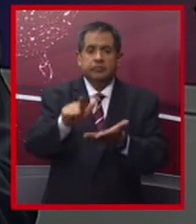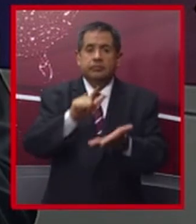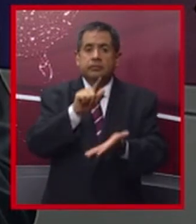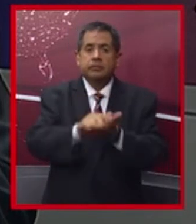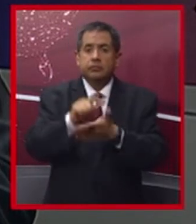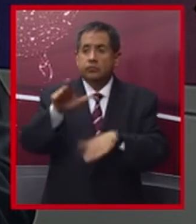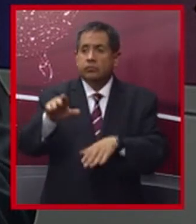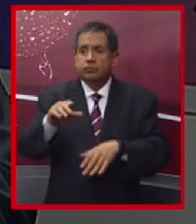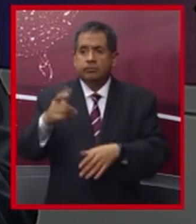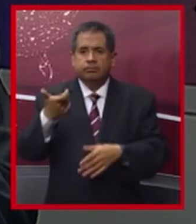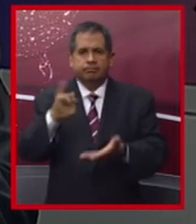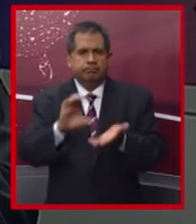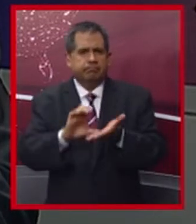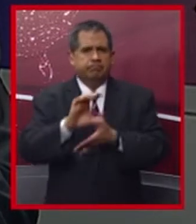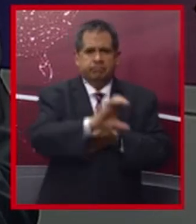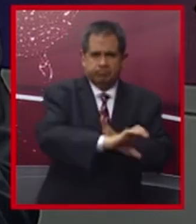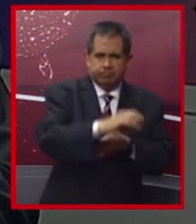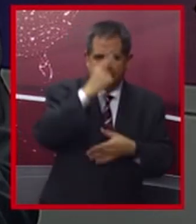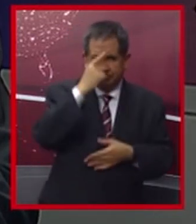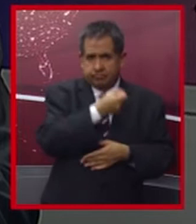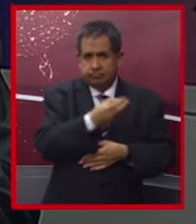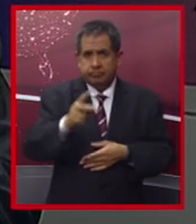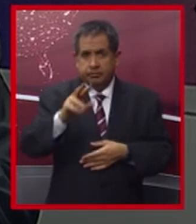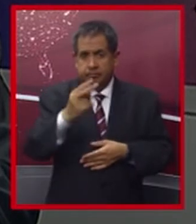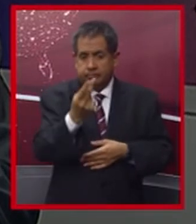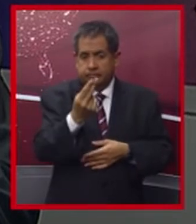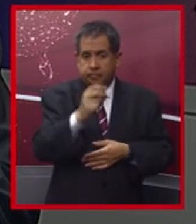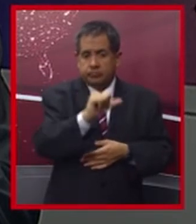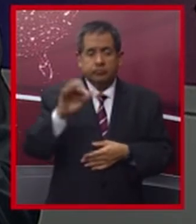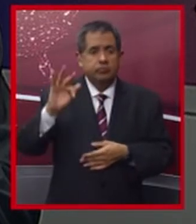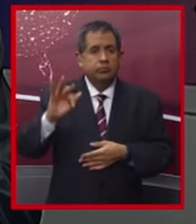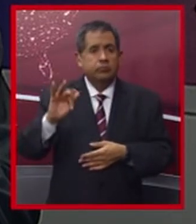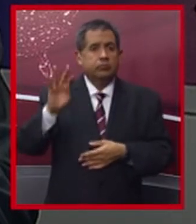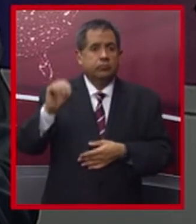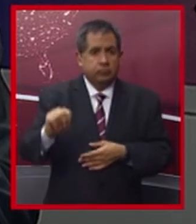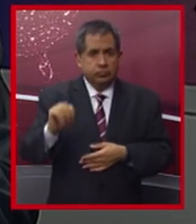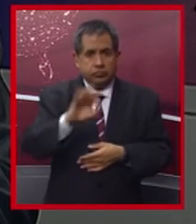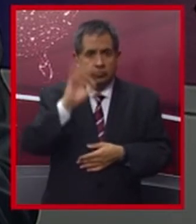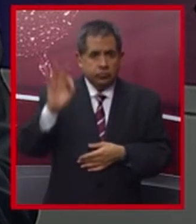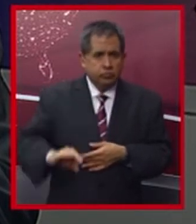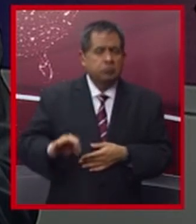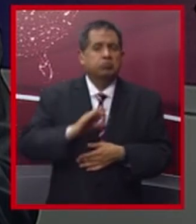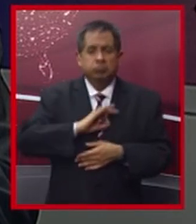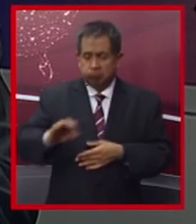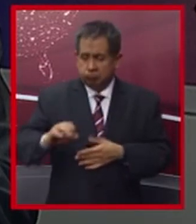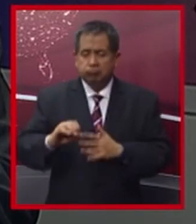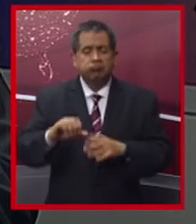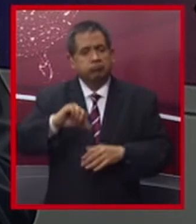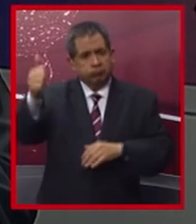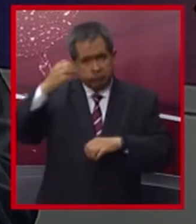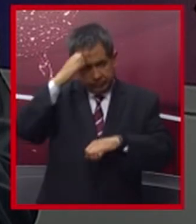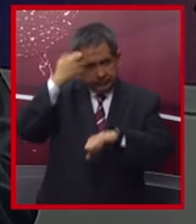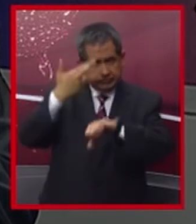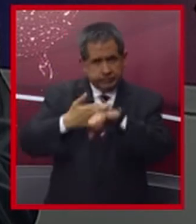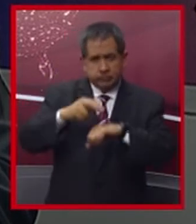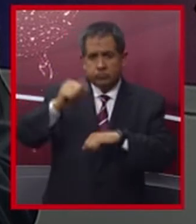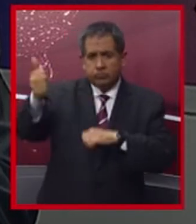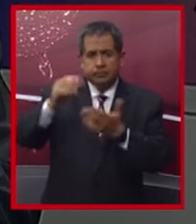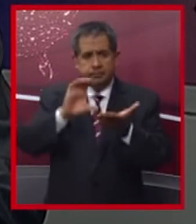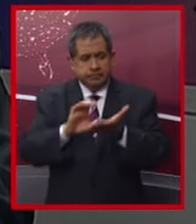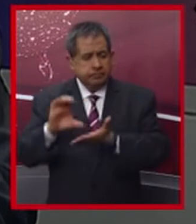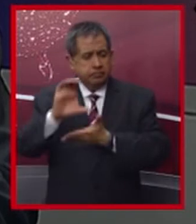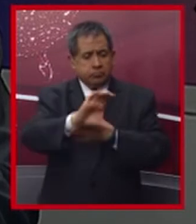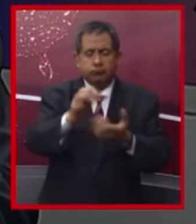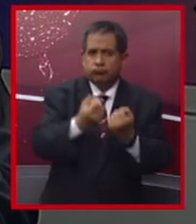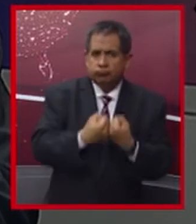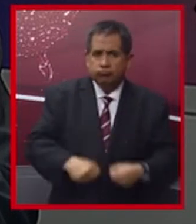Inversión Extranjera a fin de incrementar del 25 al 49% el margen de participación de inversión extranjera para